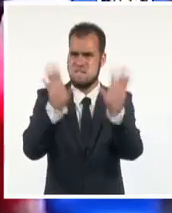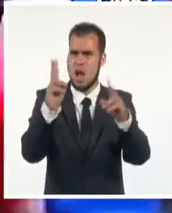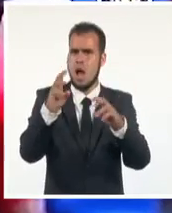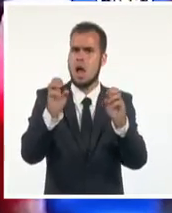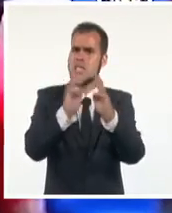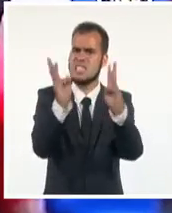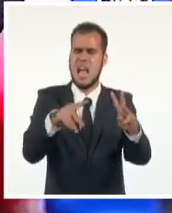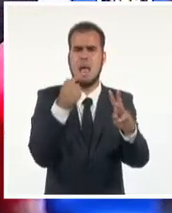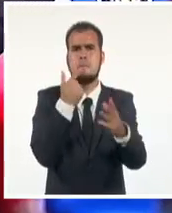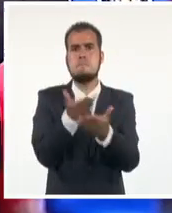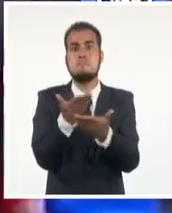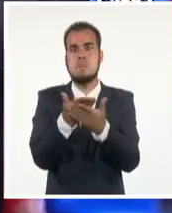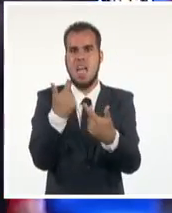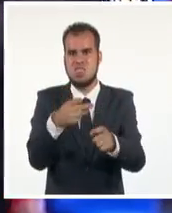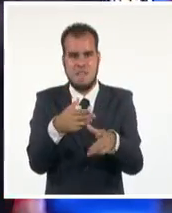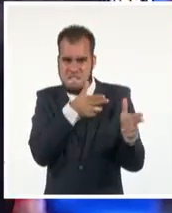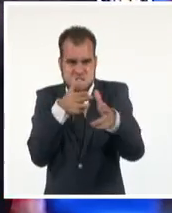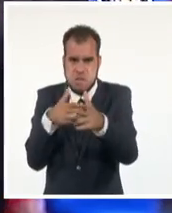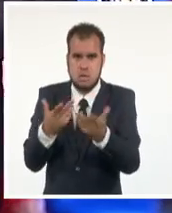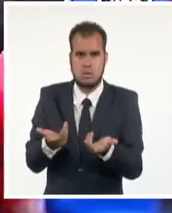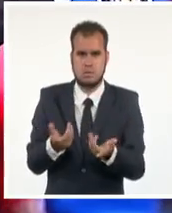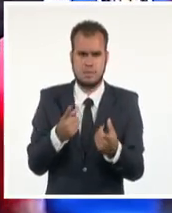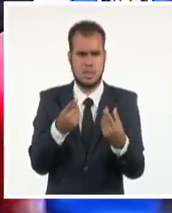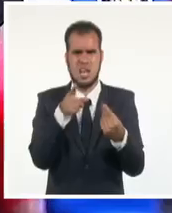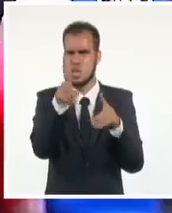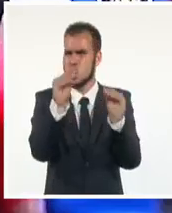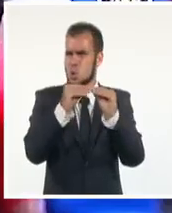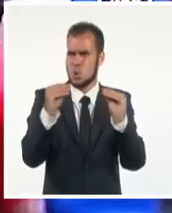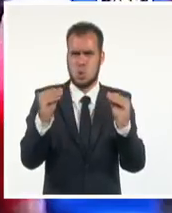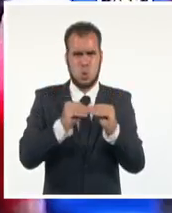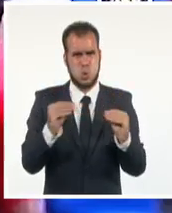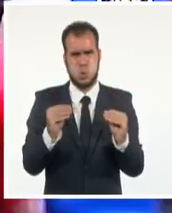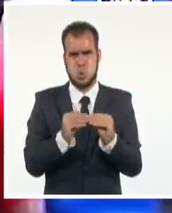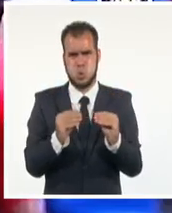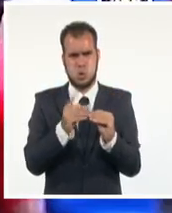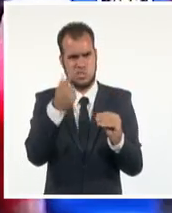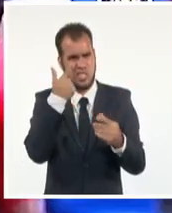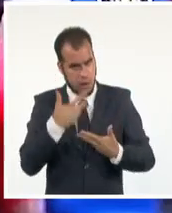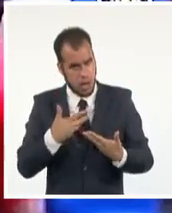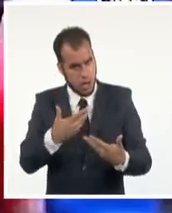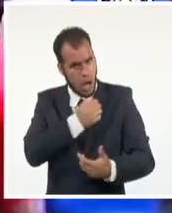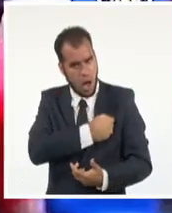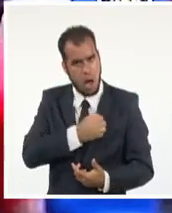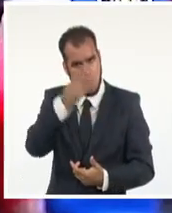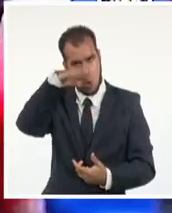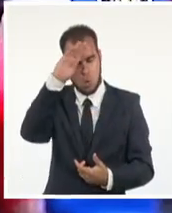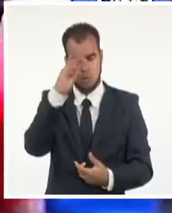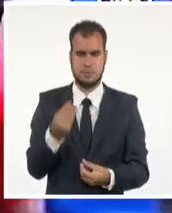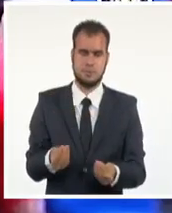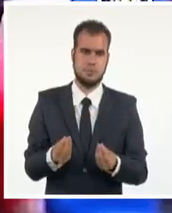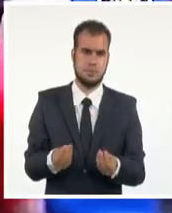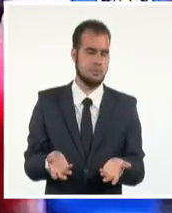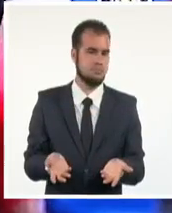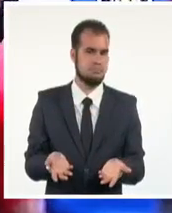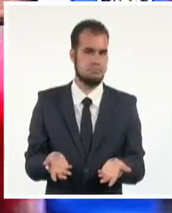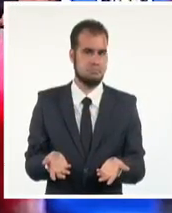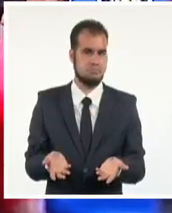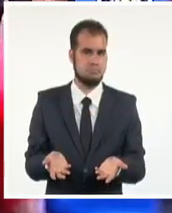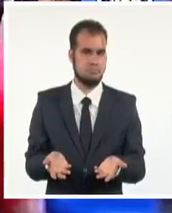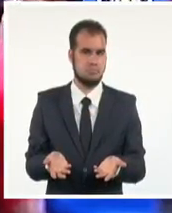que mi hijo crezca. Como también quiero y necesito que haya medicamentos para curarnos si nos infectamos con el SARS-CoV-2 y